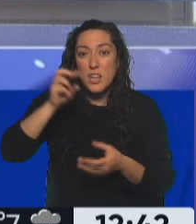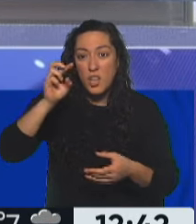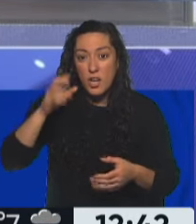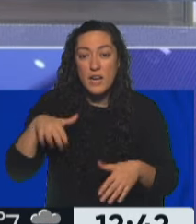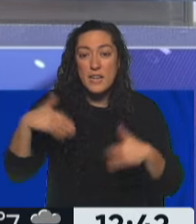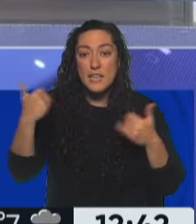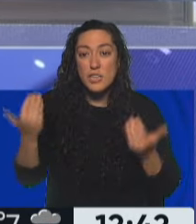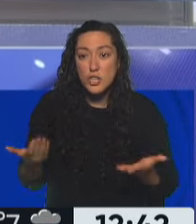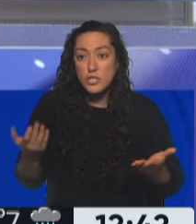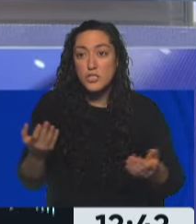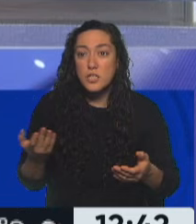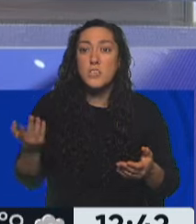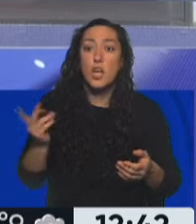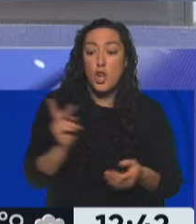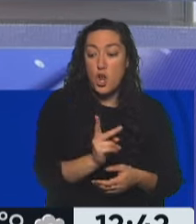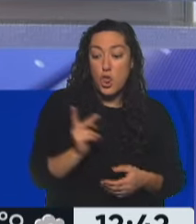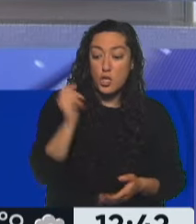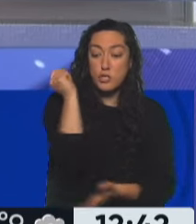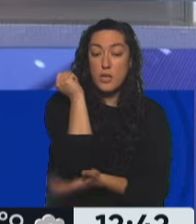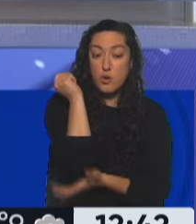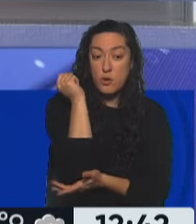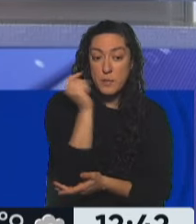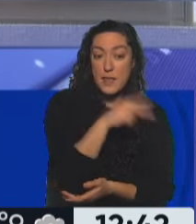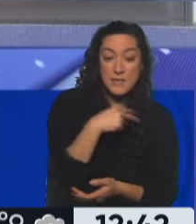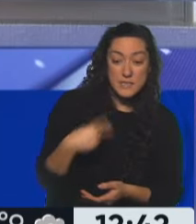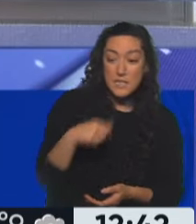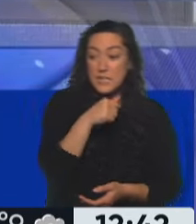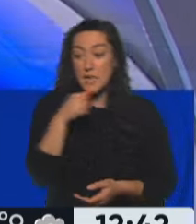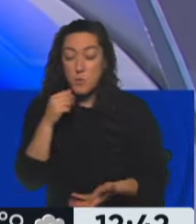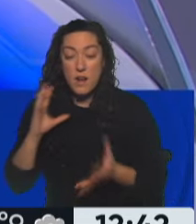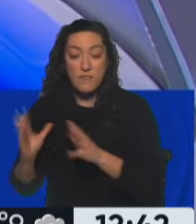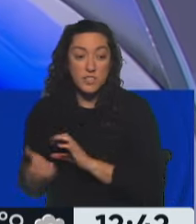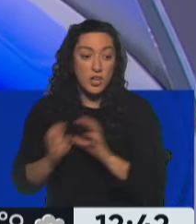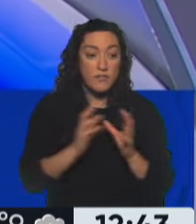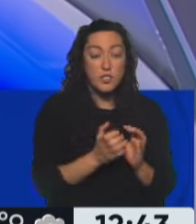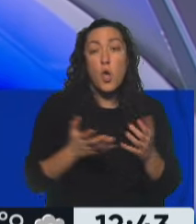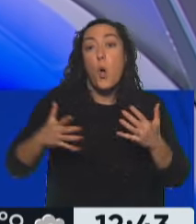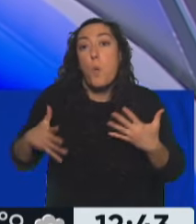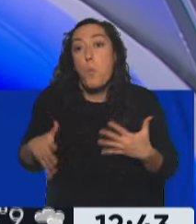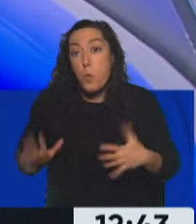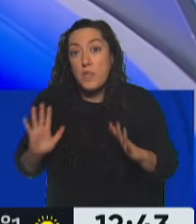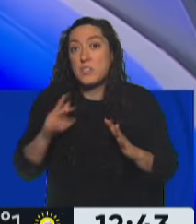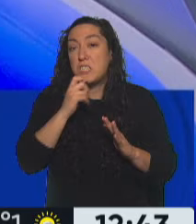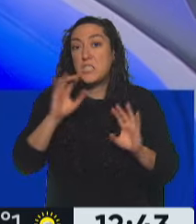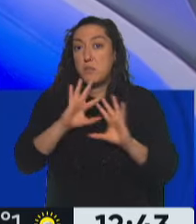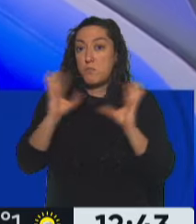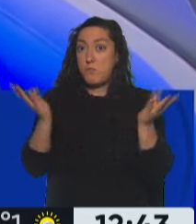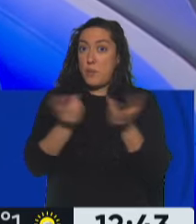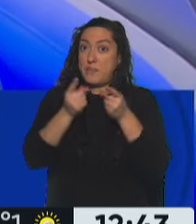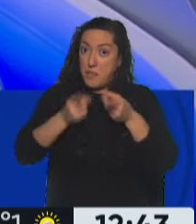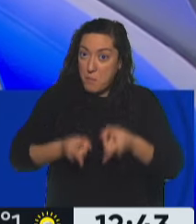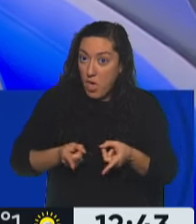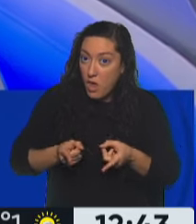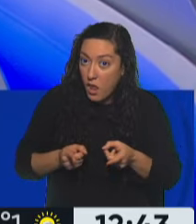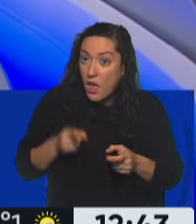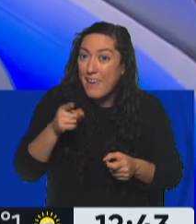la afección que puede tener la economía, obviamente de ambas partes, pero la economía regional y global en caso de un conflicto, es también